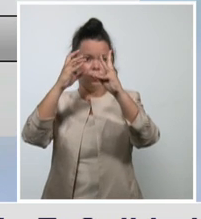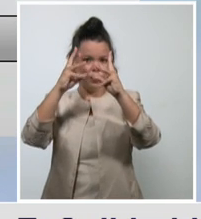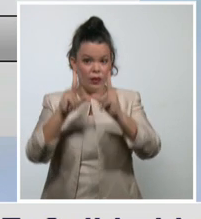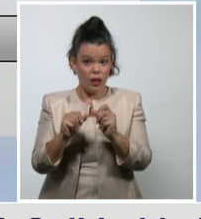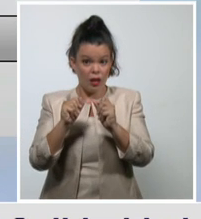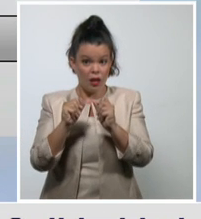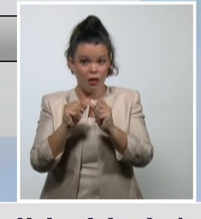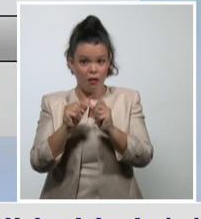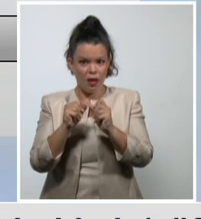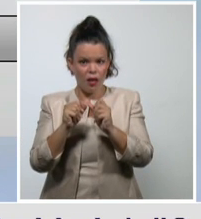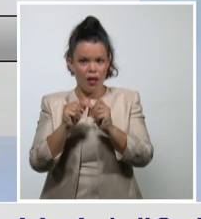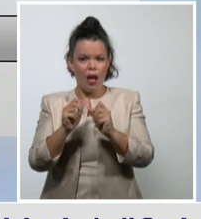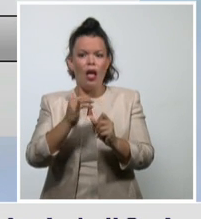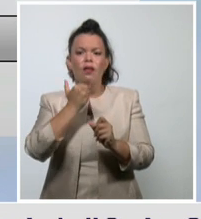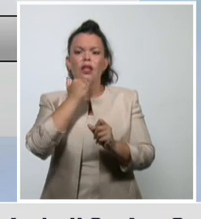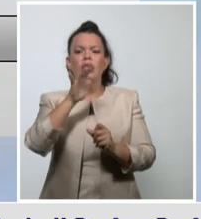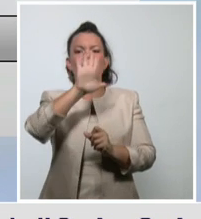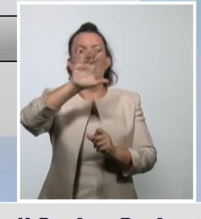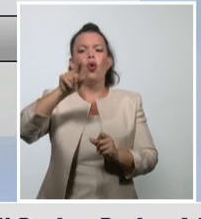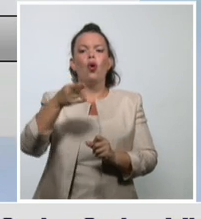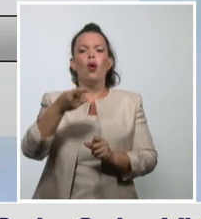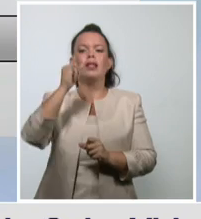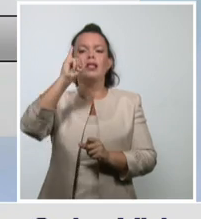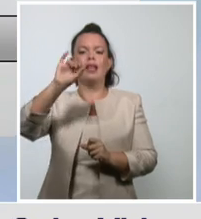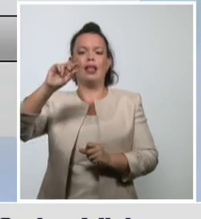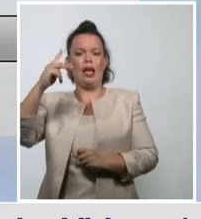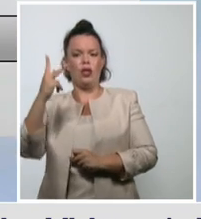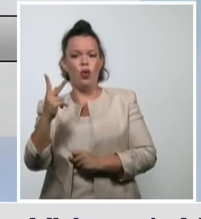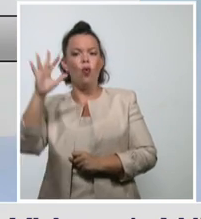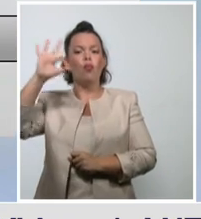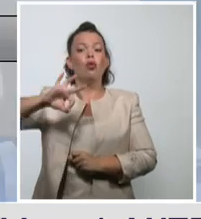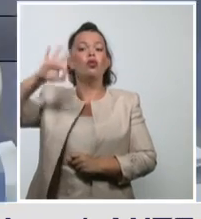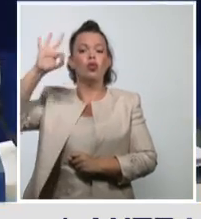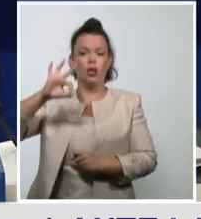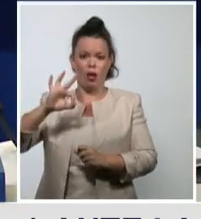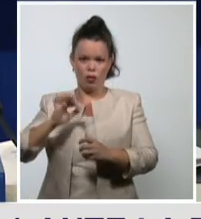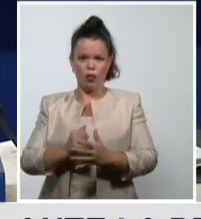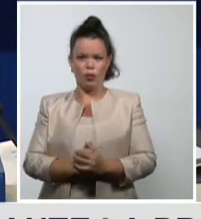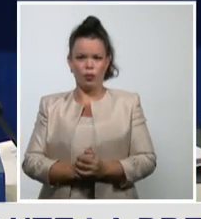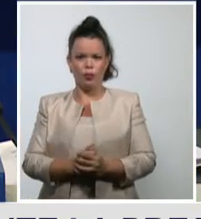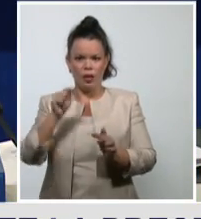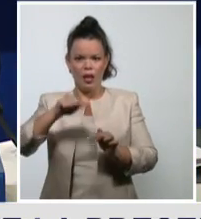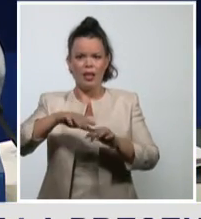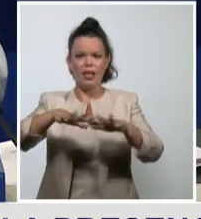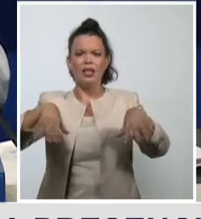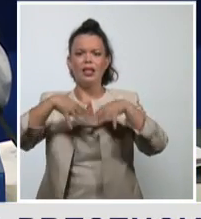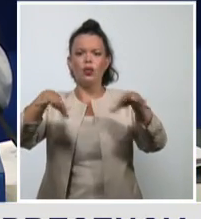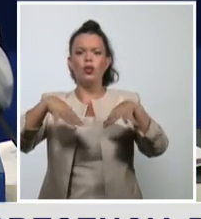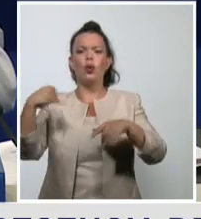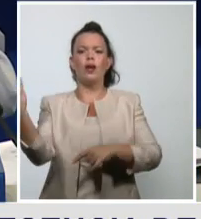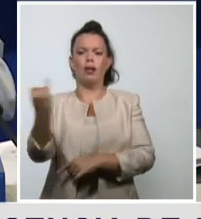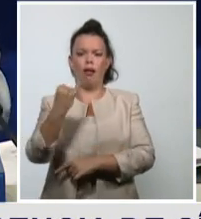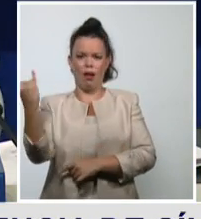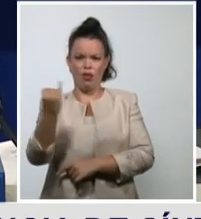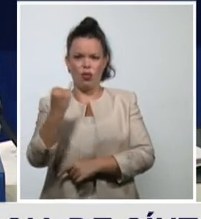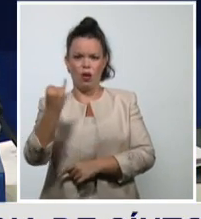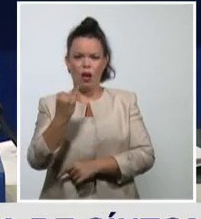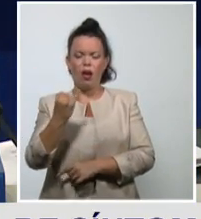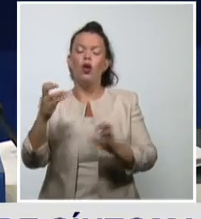un 5,62%. Esa es la situación internacional. Sí veíamos esta